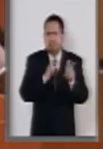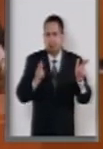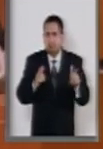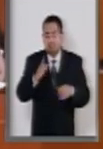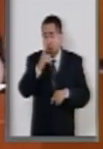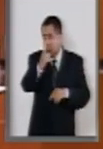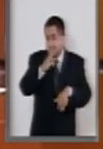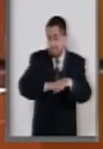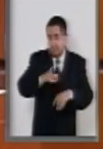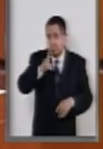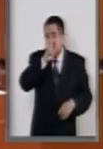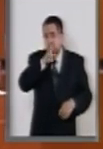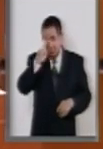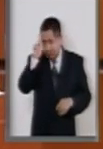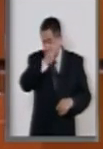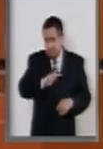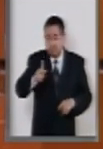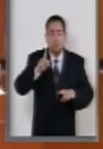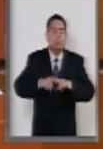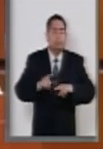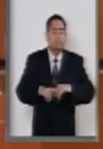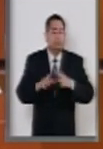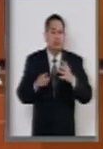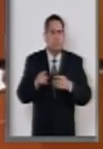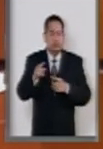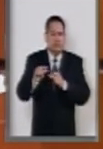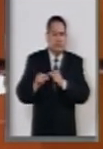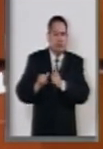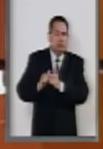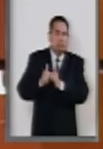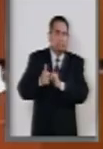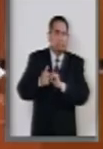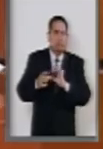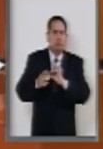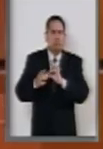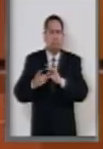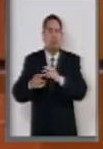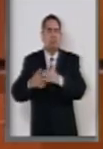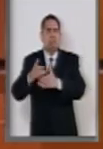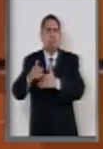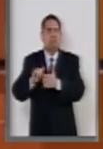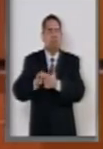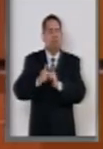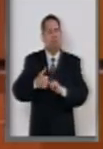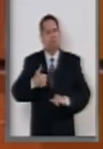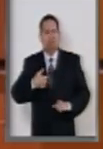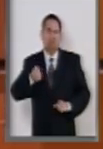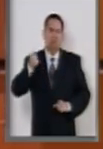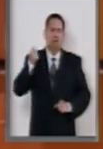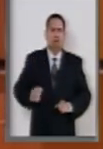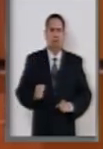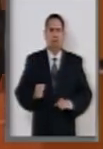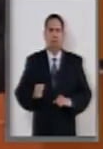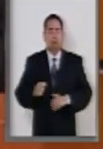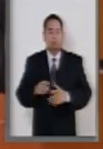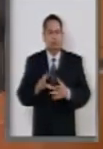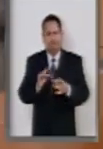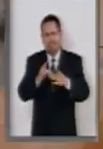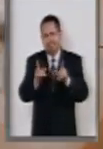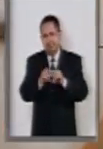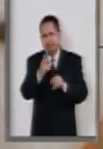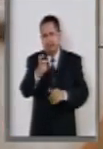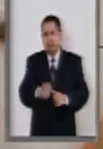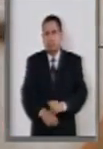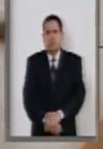lo más preocupante es que poco a poco se construyen eslabones para imponer un Estado autoritario. Es cuanto.